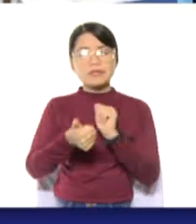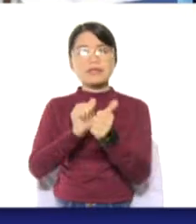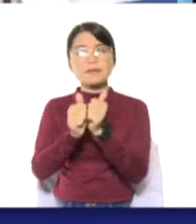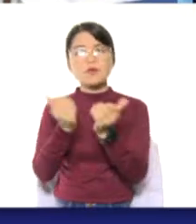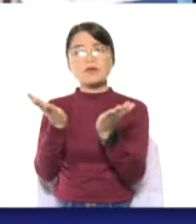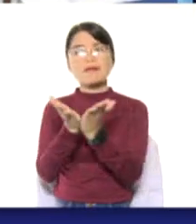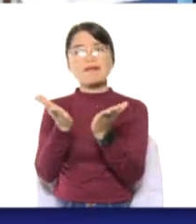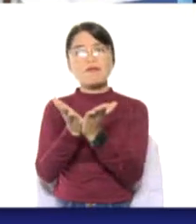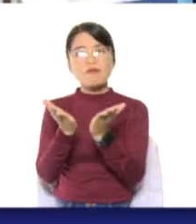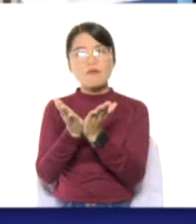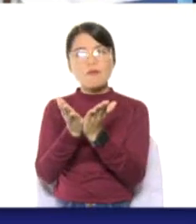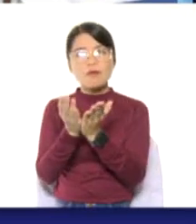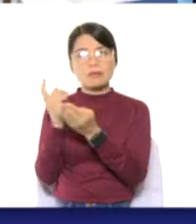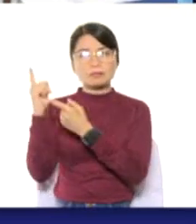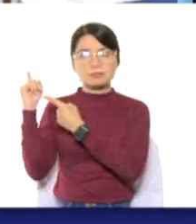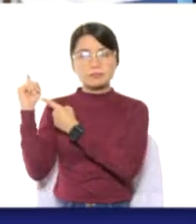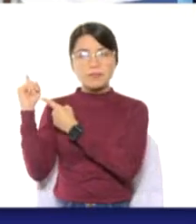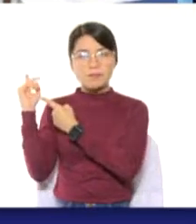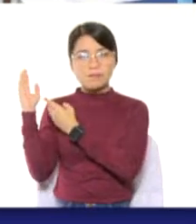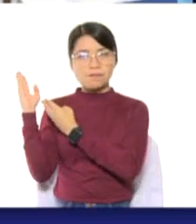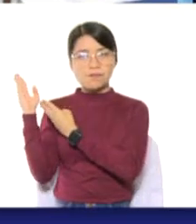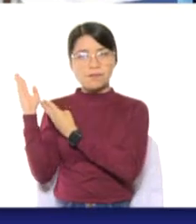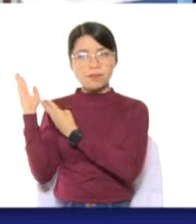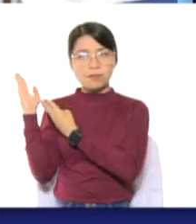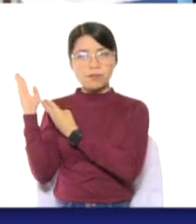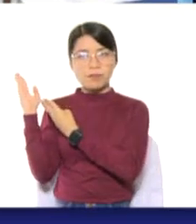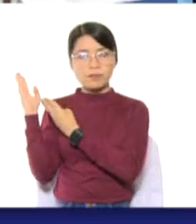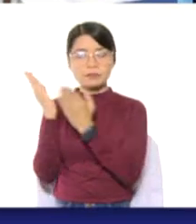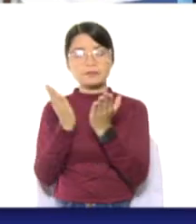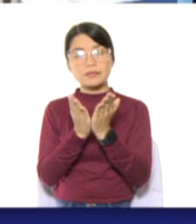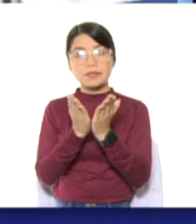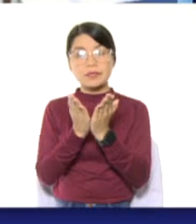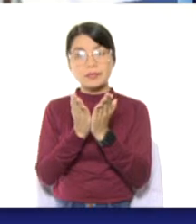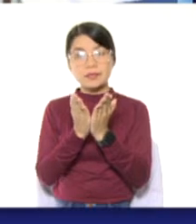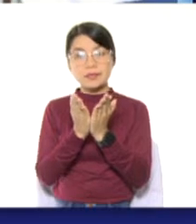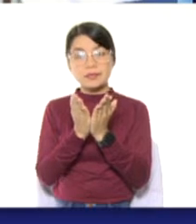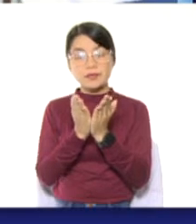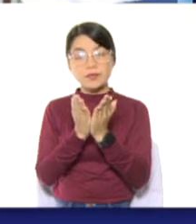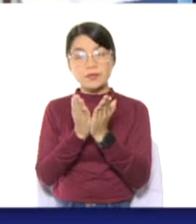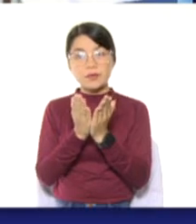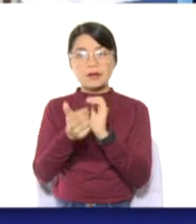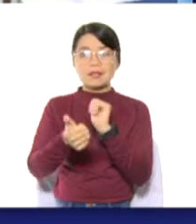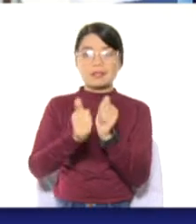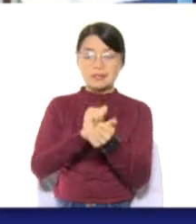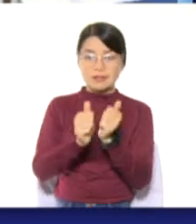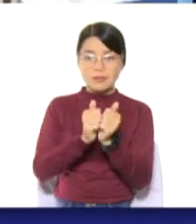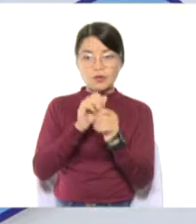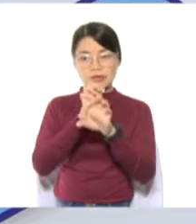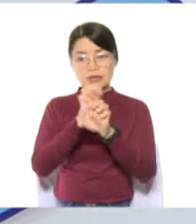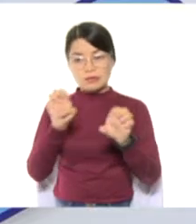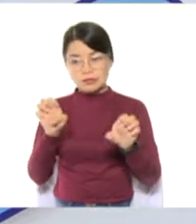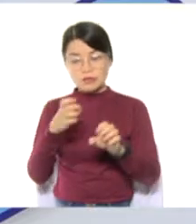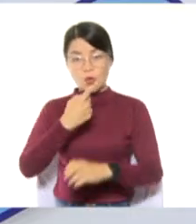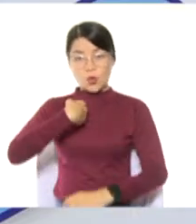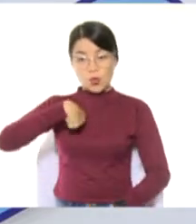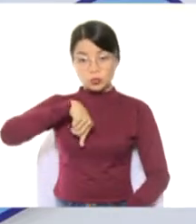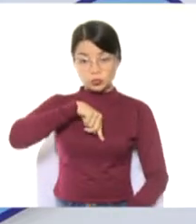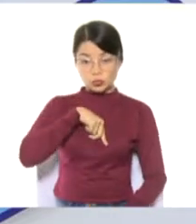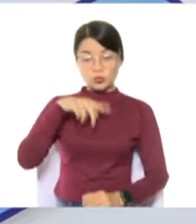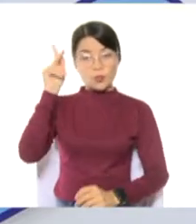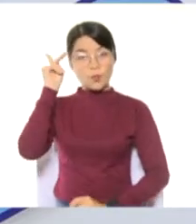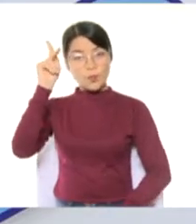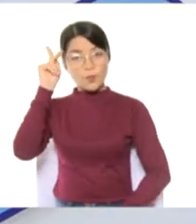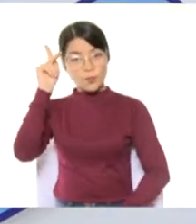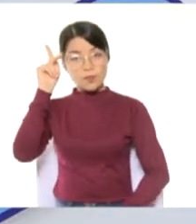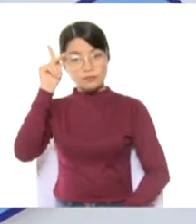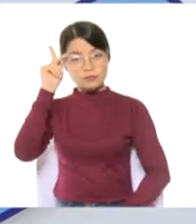Venezuela, vamos a observar la lámina, es el deporte educativo, el deporte que nosotros los profesores de educación física desarrollamos